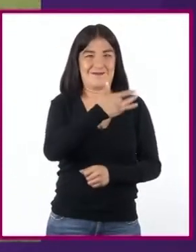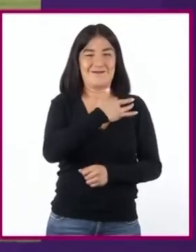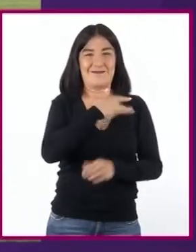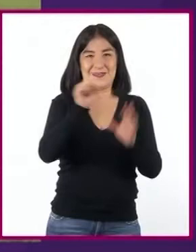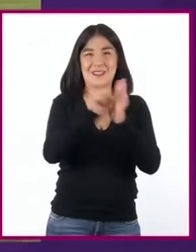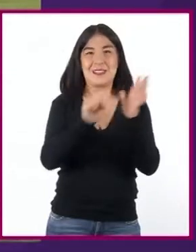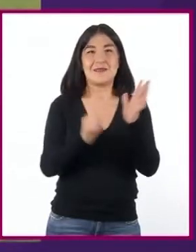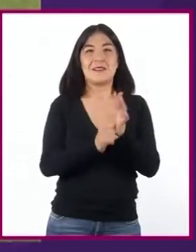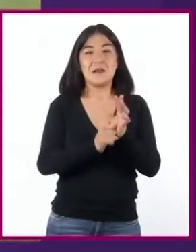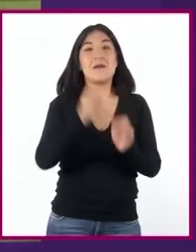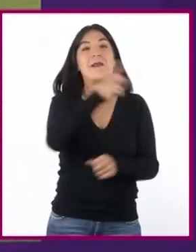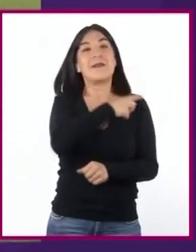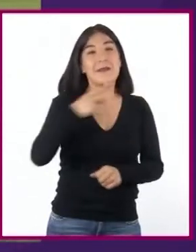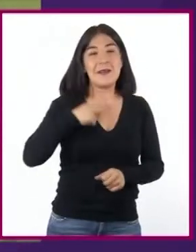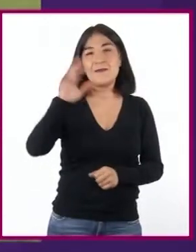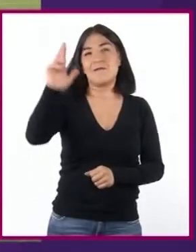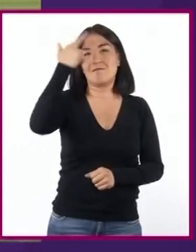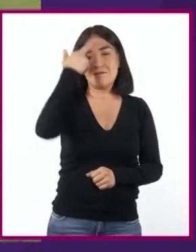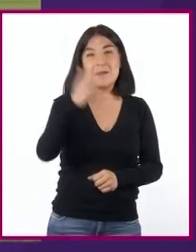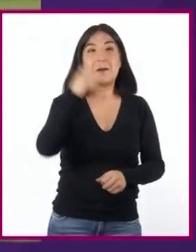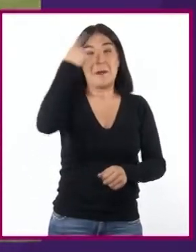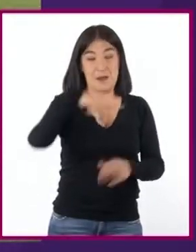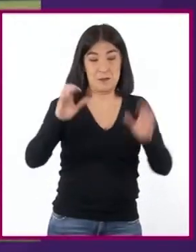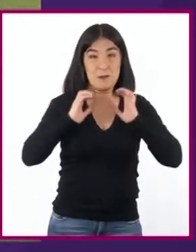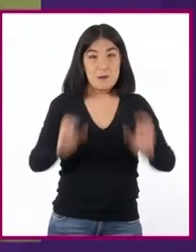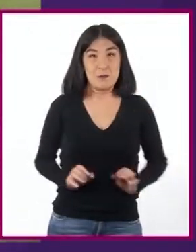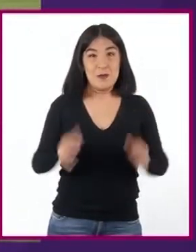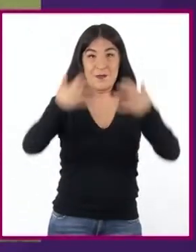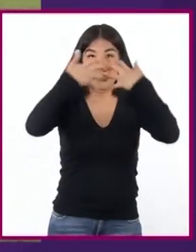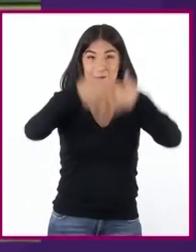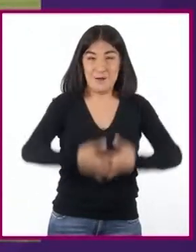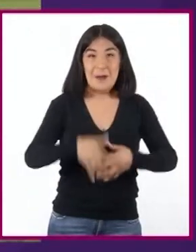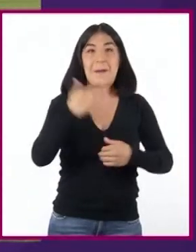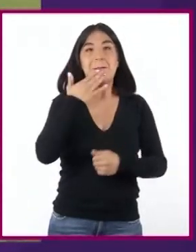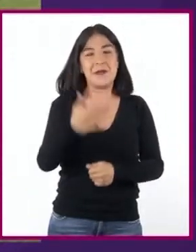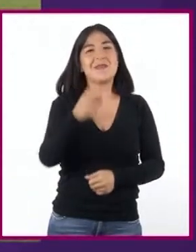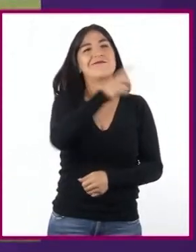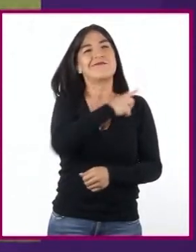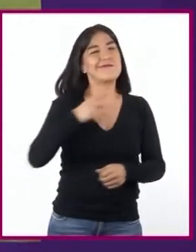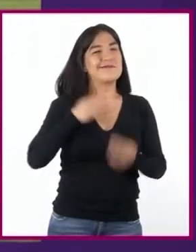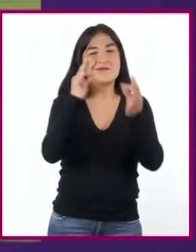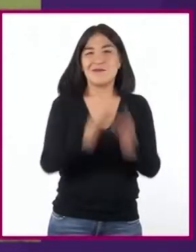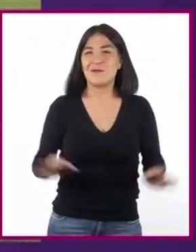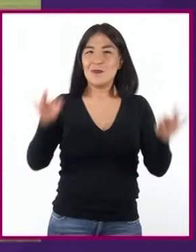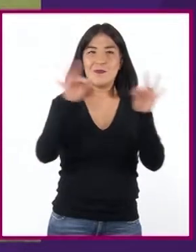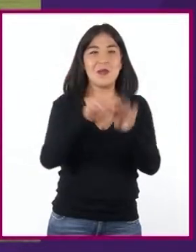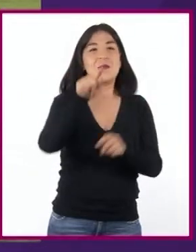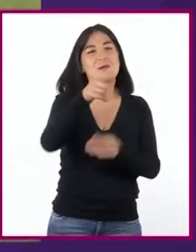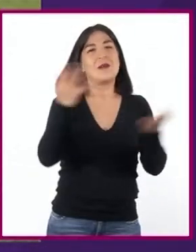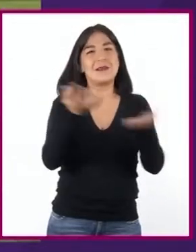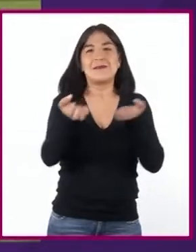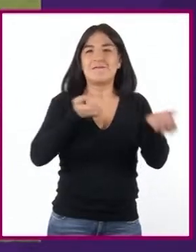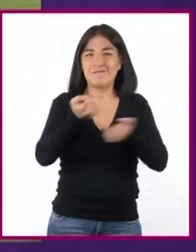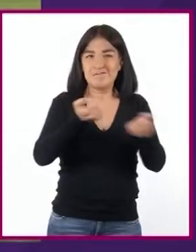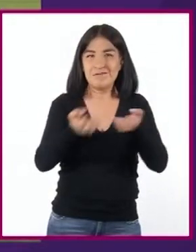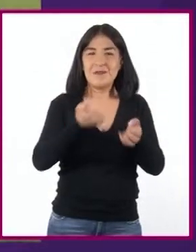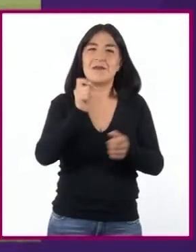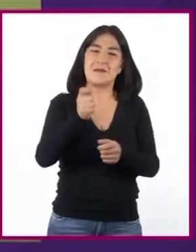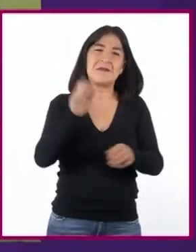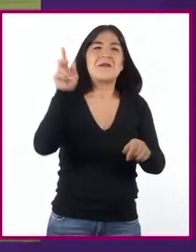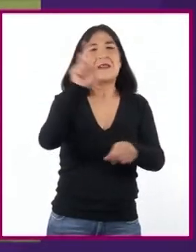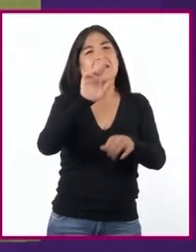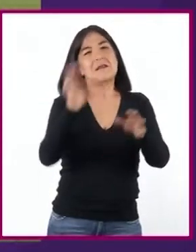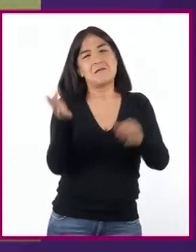cardiovascular, debes recordar que para que tu cuerpo funcione bien, es indispensable que realices actividad física